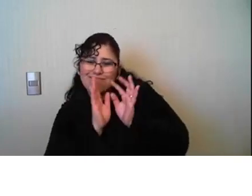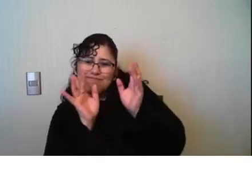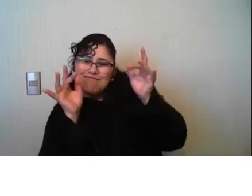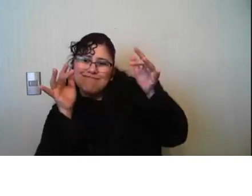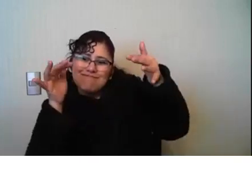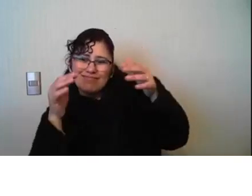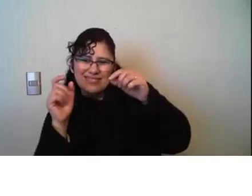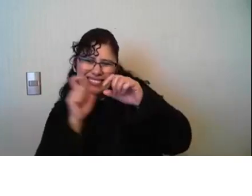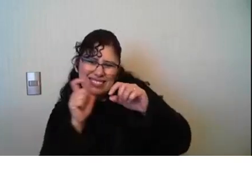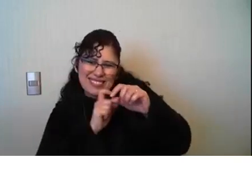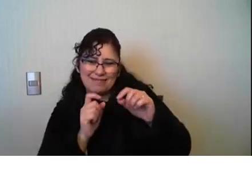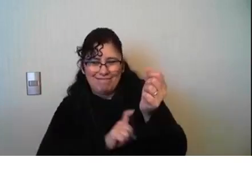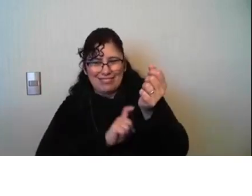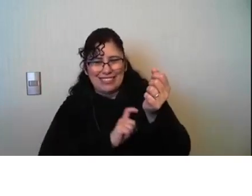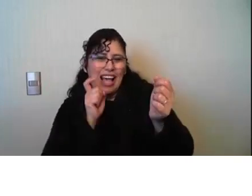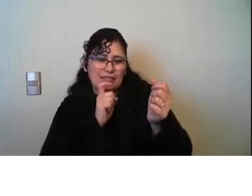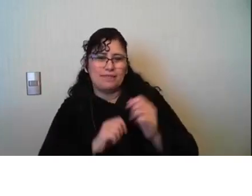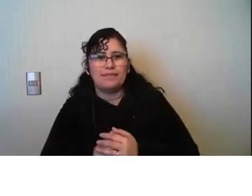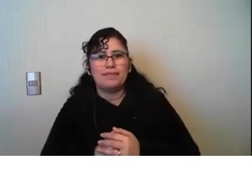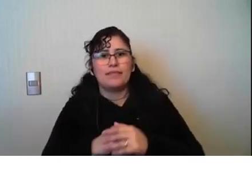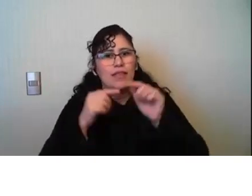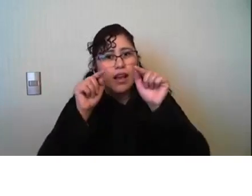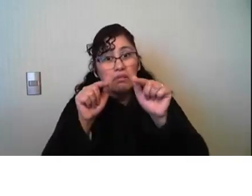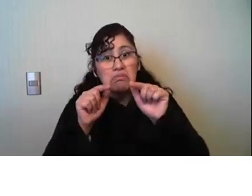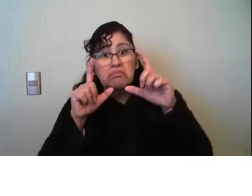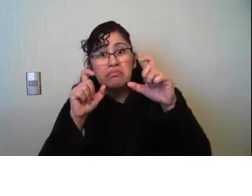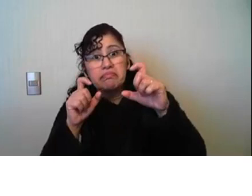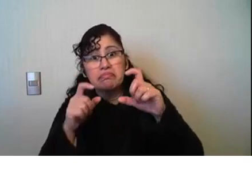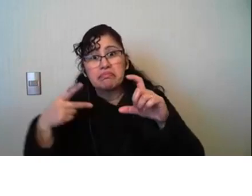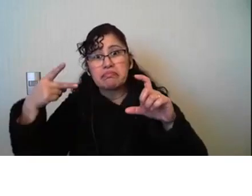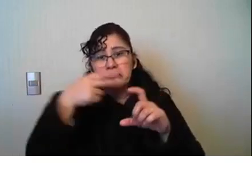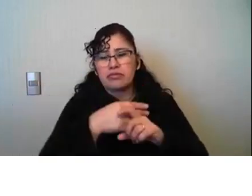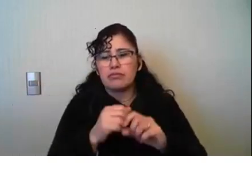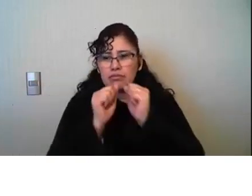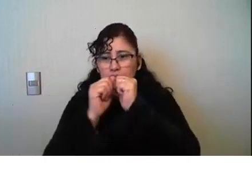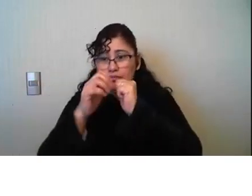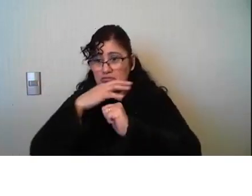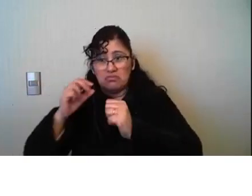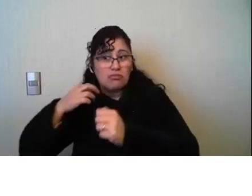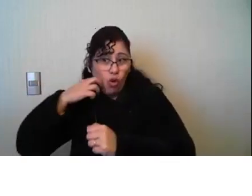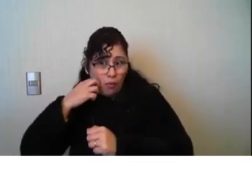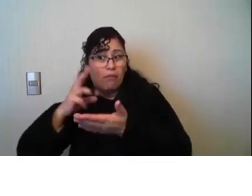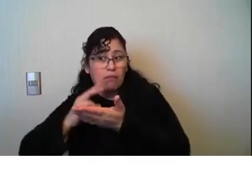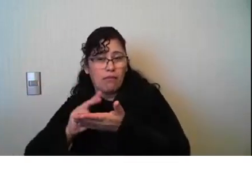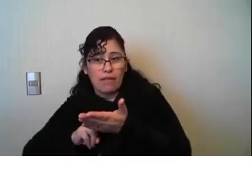vista inferior. De allí, en una disección de un cerebro humano,